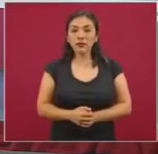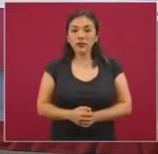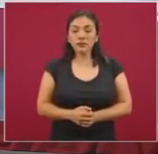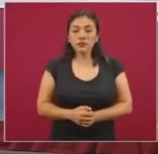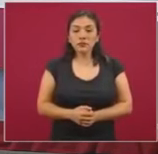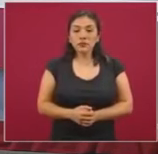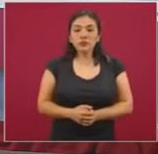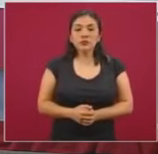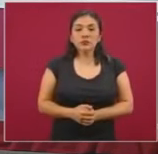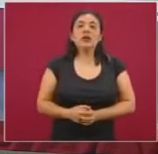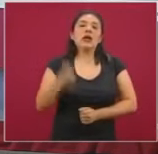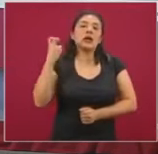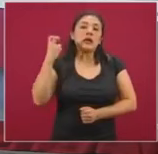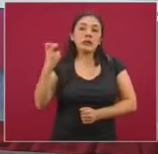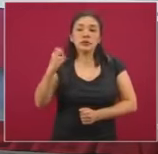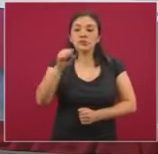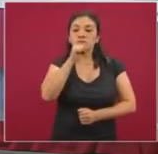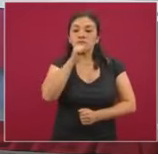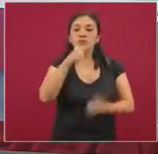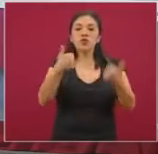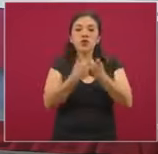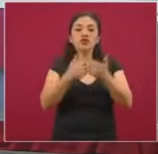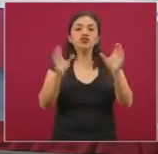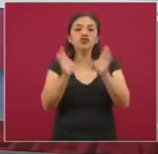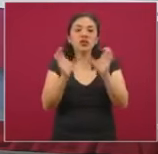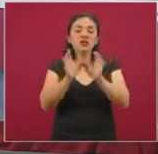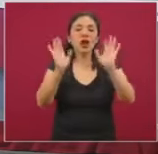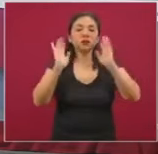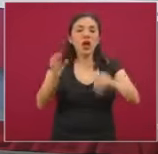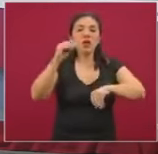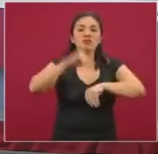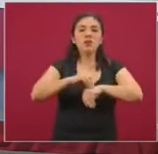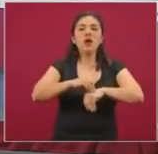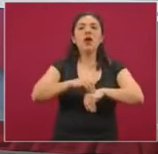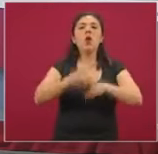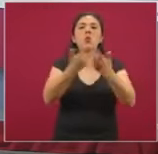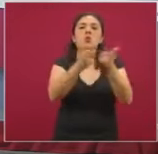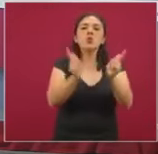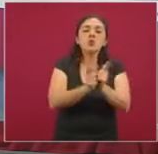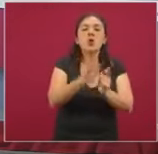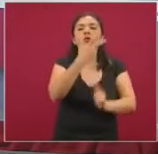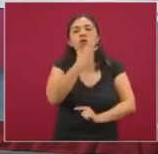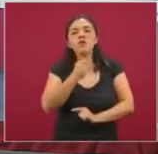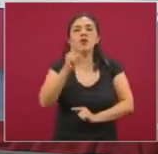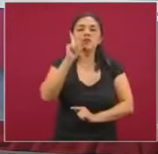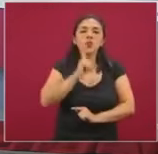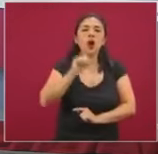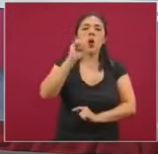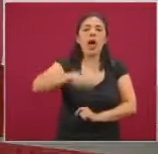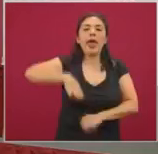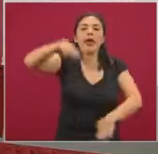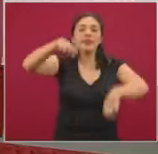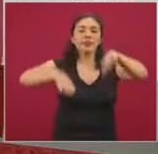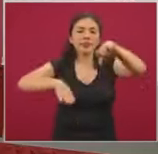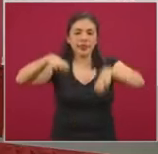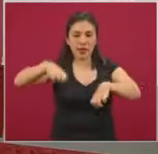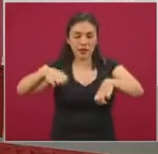Y estos son los números también ya estratificados por género y por edad, donde podemos ver